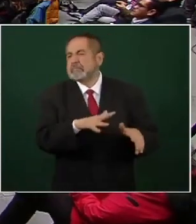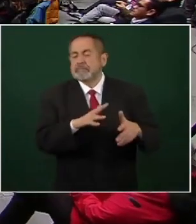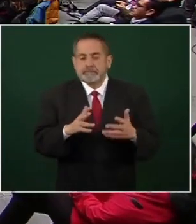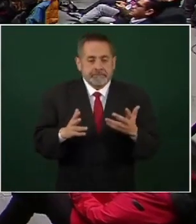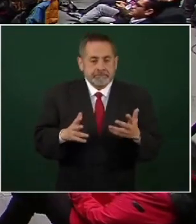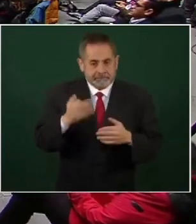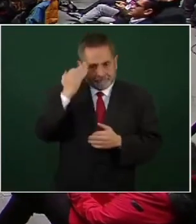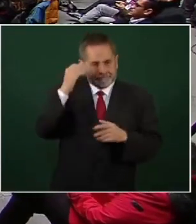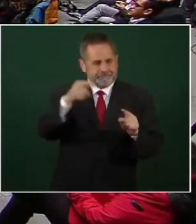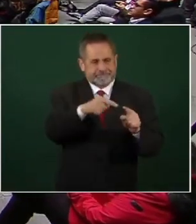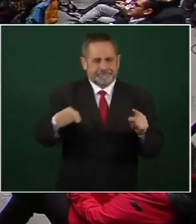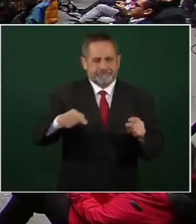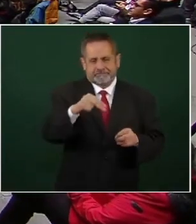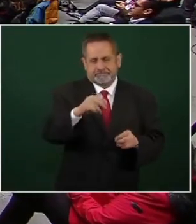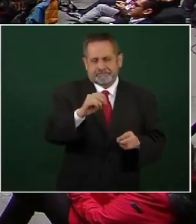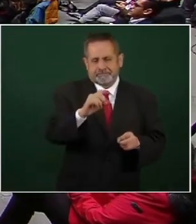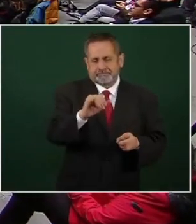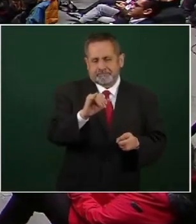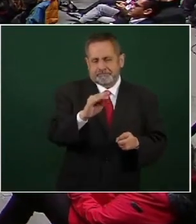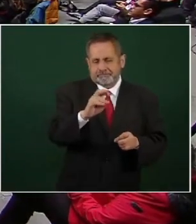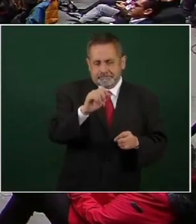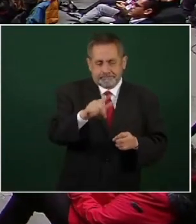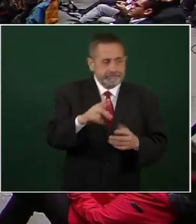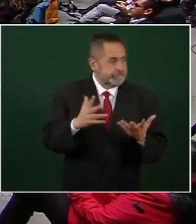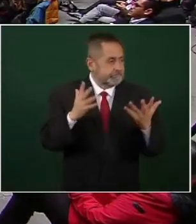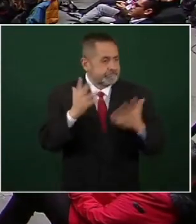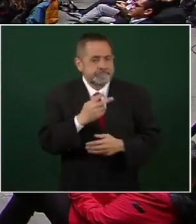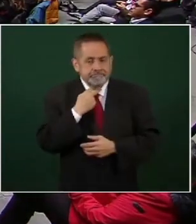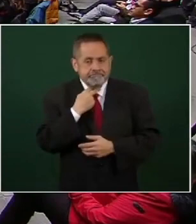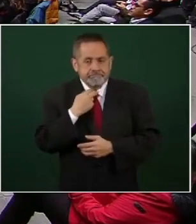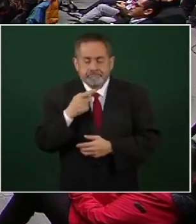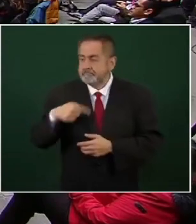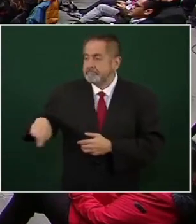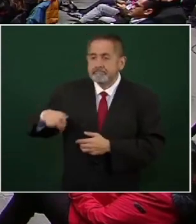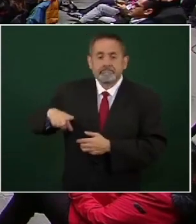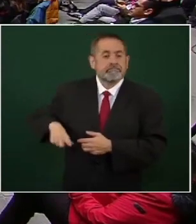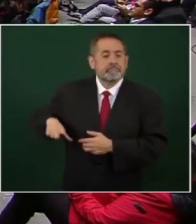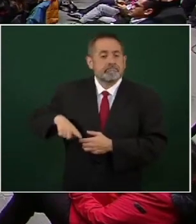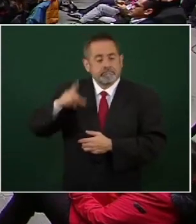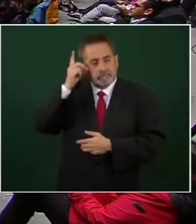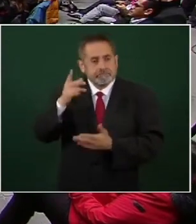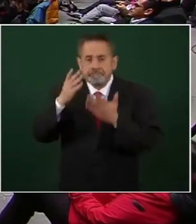En el periodo neoliberal nos quedamos sin ferrocarriles.